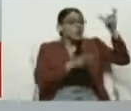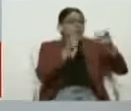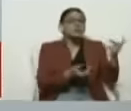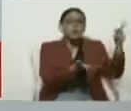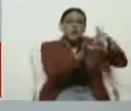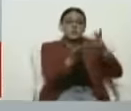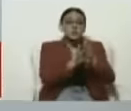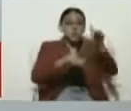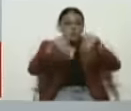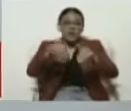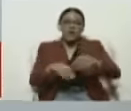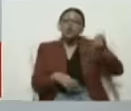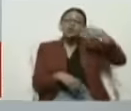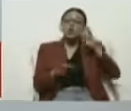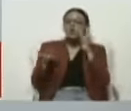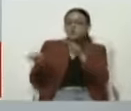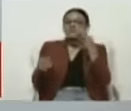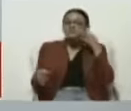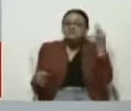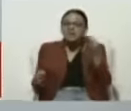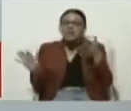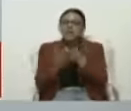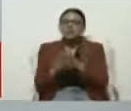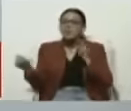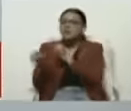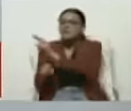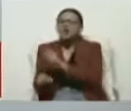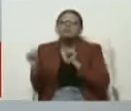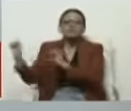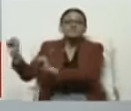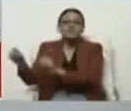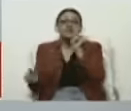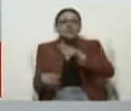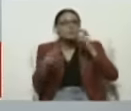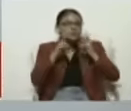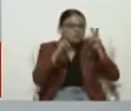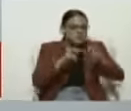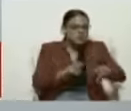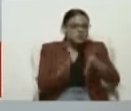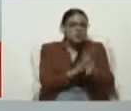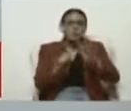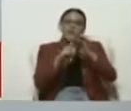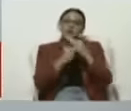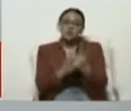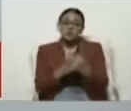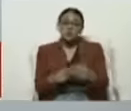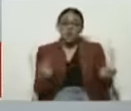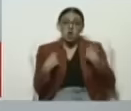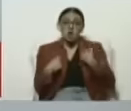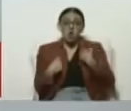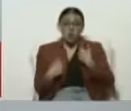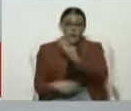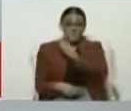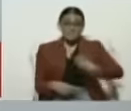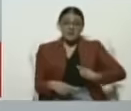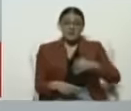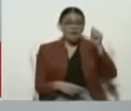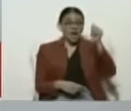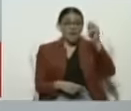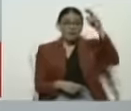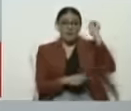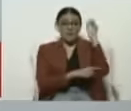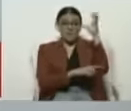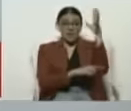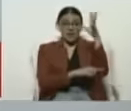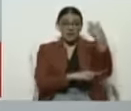rechazo a la violencia y también de investigación. En mi condición de presidente de la Asamblea Nacional de la República Bolivariana